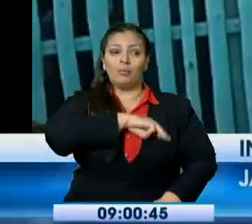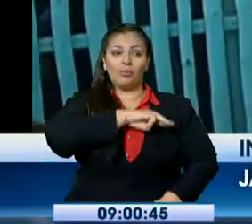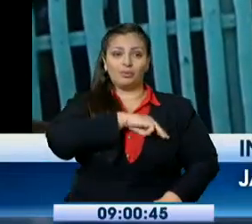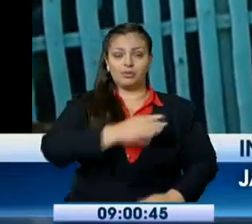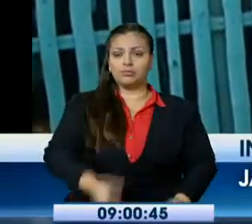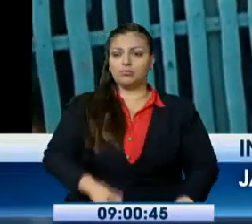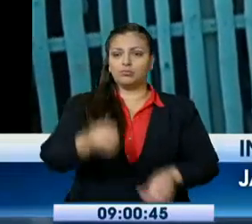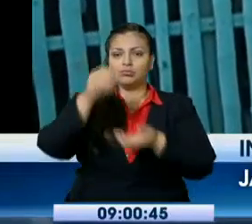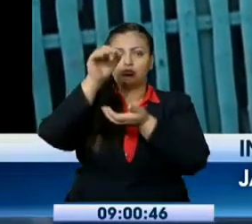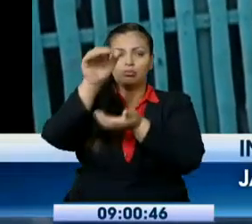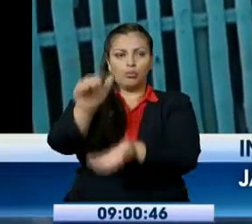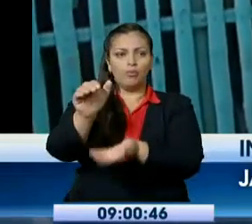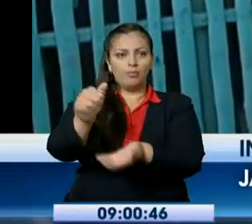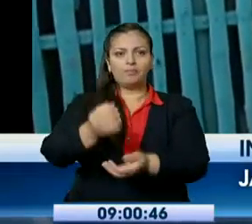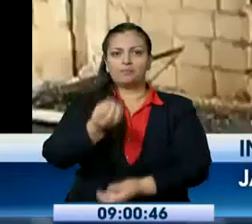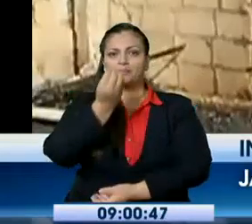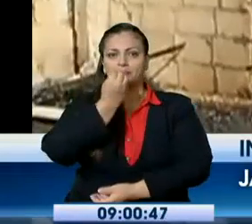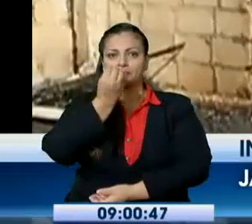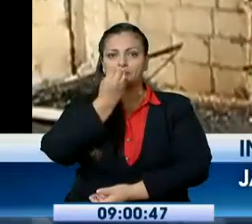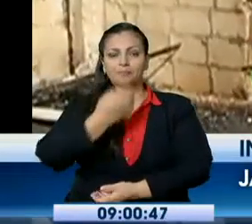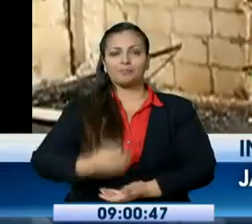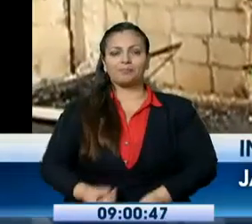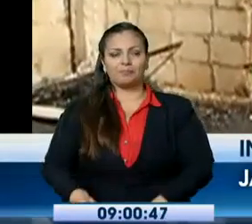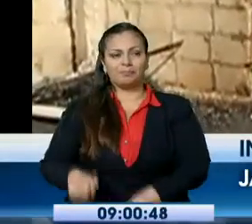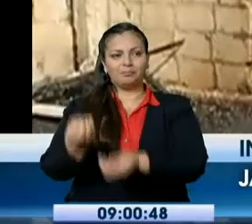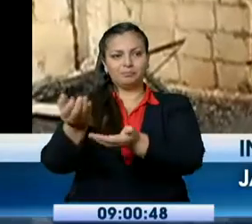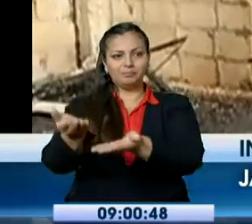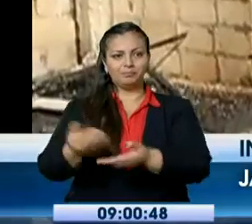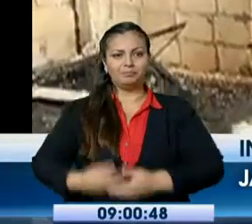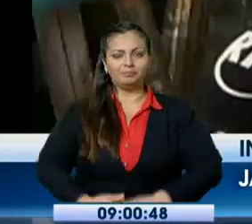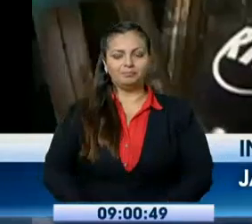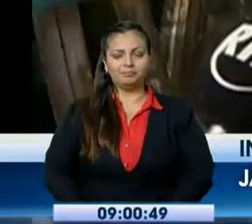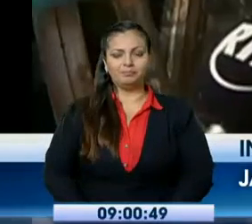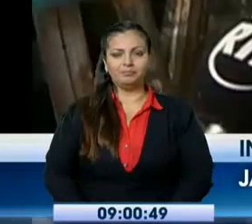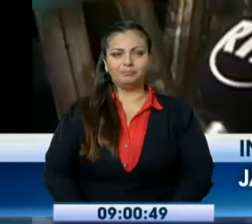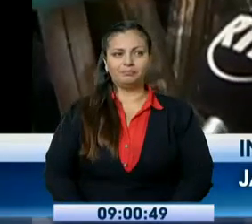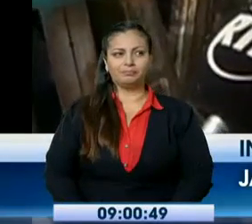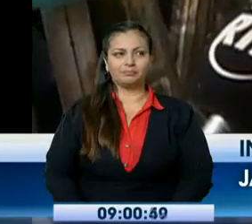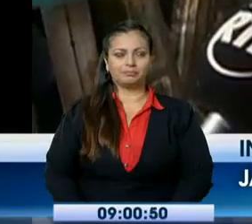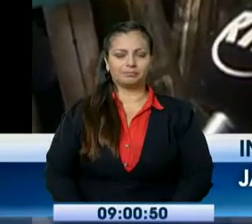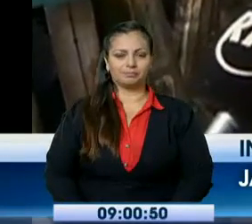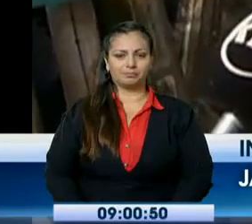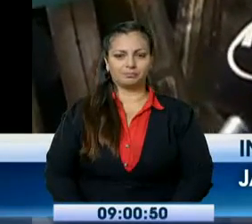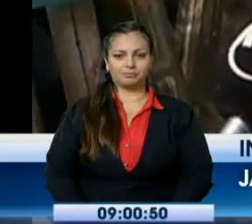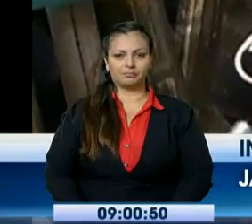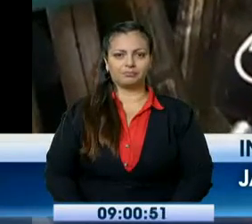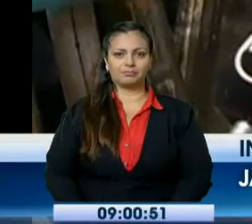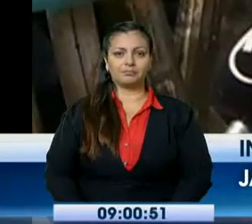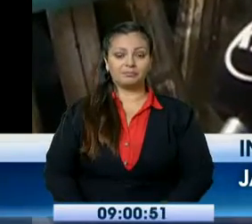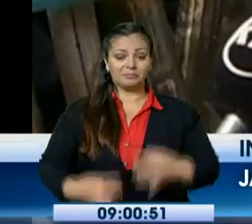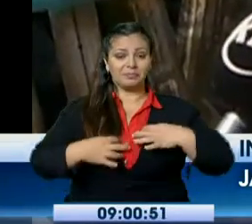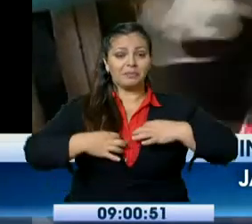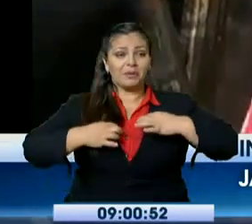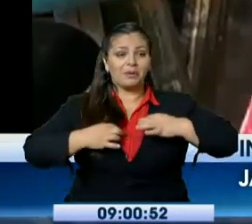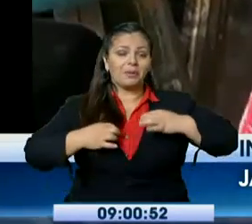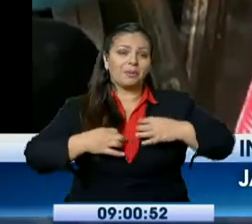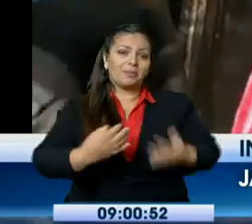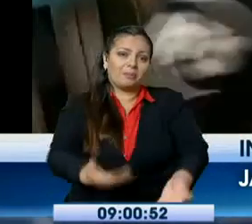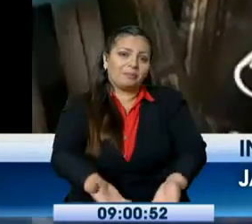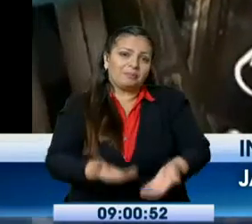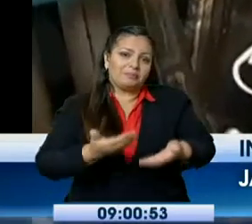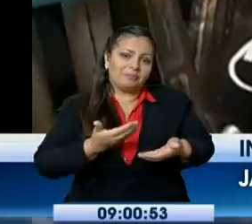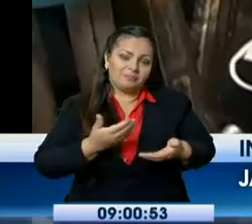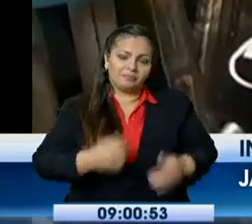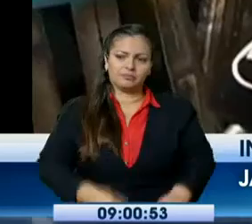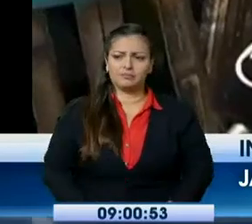que permaneció junto al sector de la desgracia. Vendo ropa en la Vicente Paul, usada. Usted no tiene dinero,